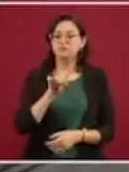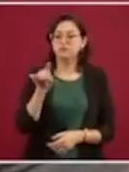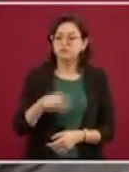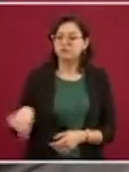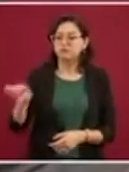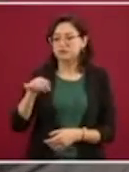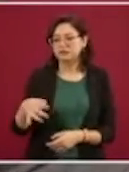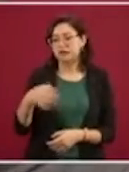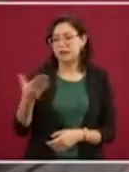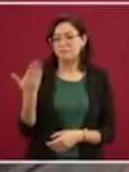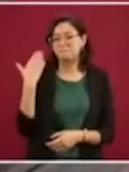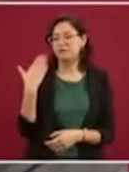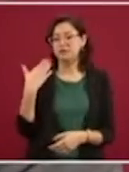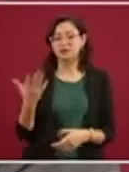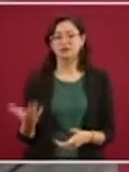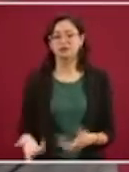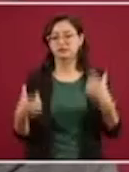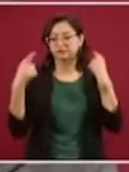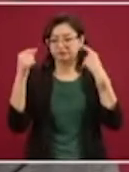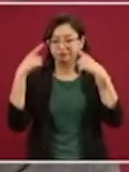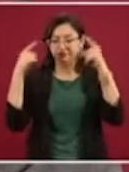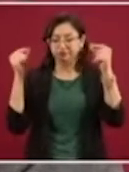que quieren ayudar,